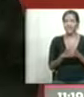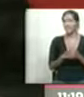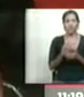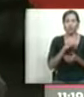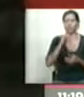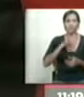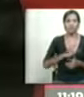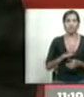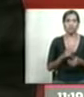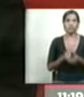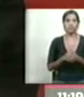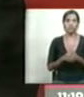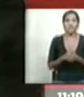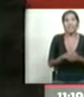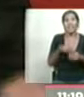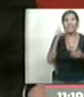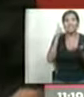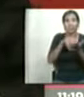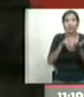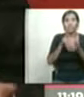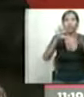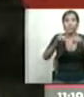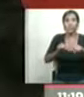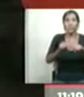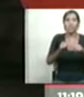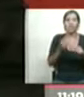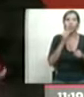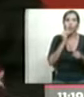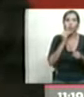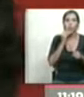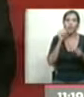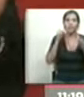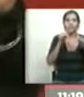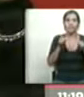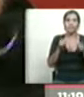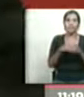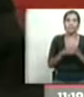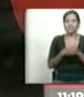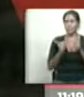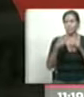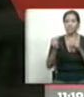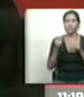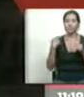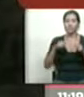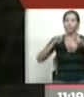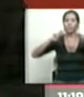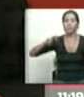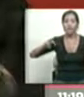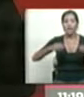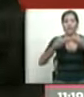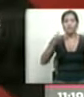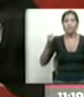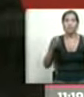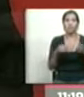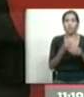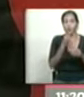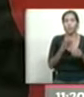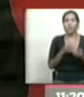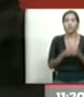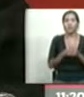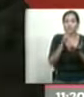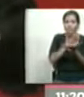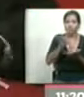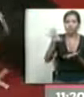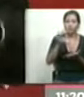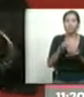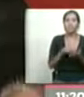en el que está ahorita asumiendo eso es el muchachito este que se piró de aquí porque tenía una investigación judicial abierta, que bueno, que había sido expulsado de la fila